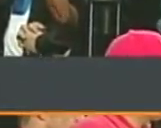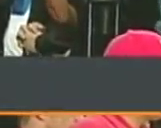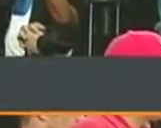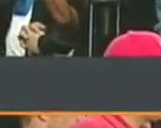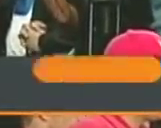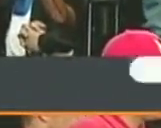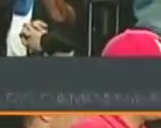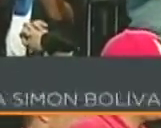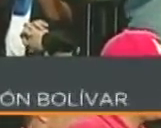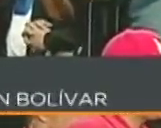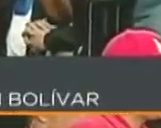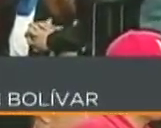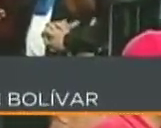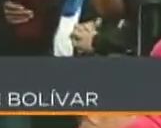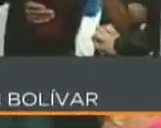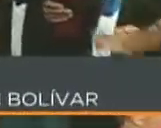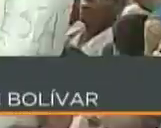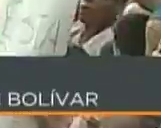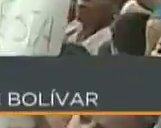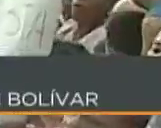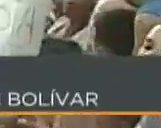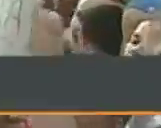Nicolás Maduro.